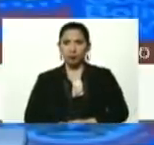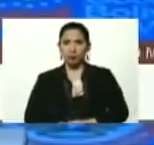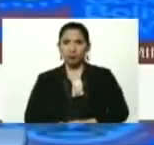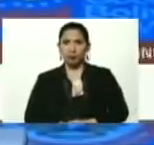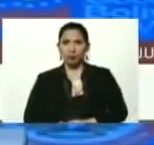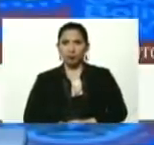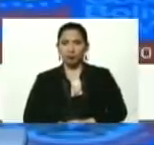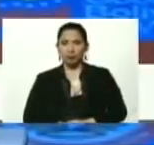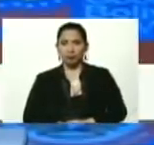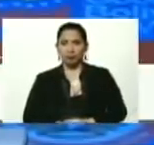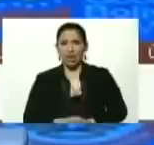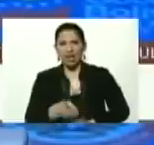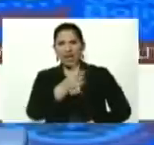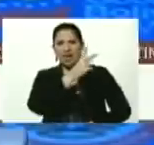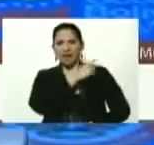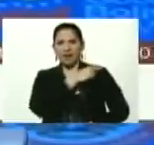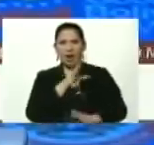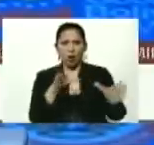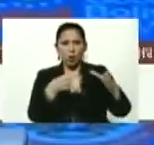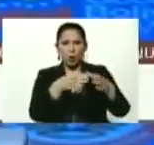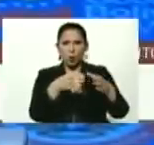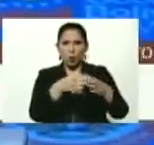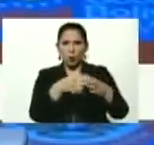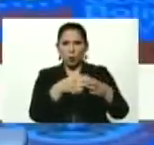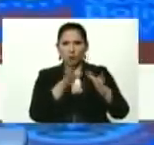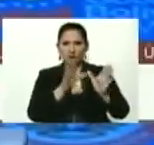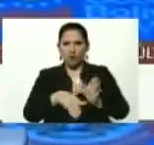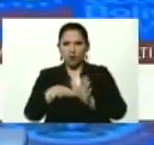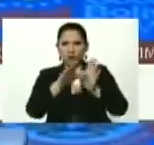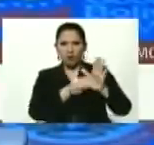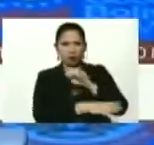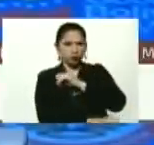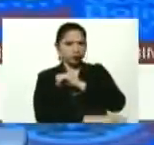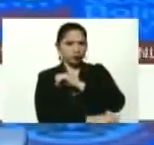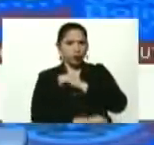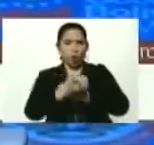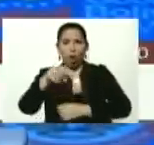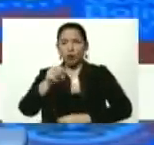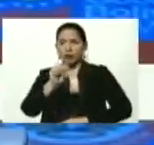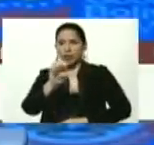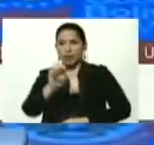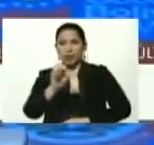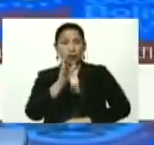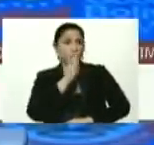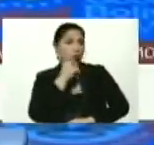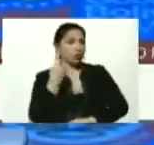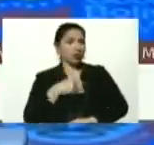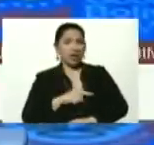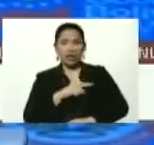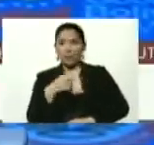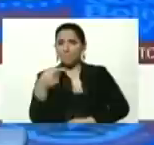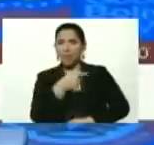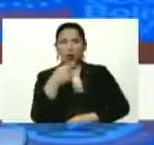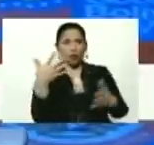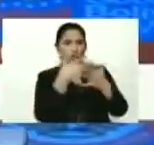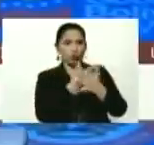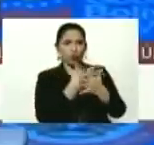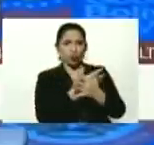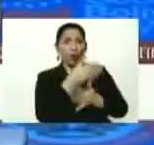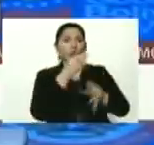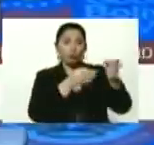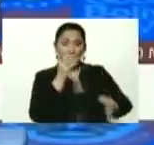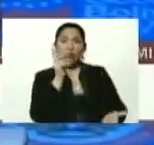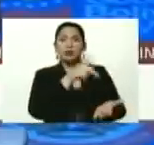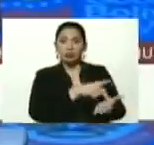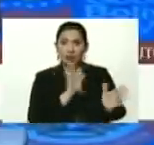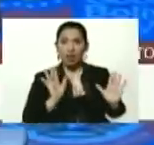jefe de esta pandilla de criminales, José Ignacio Hernández, no tengan ustedes la menor duda de que la justicia les va a